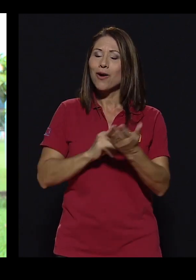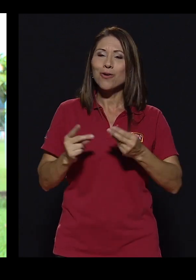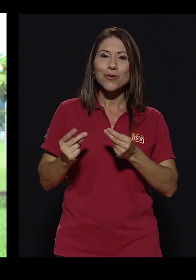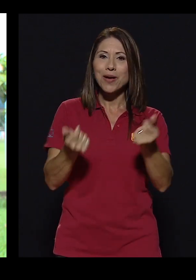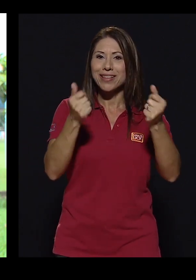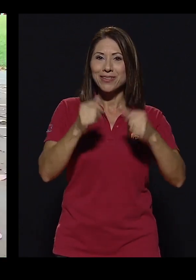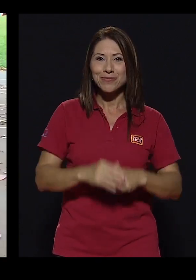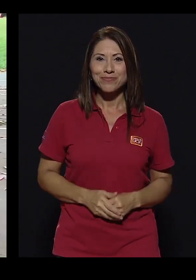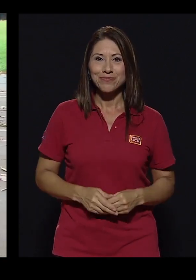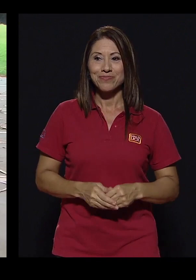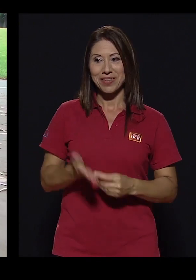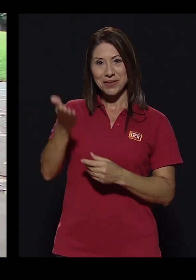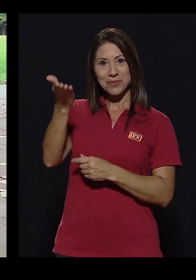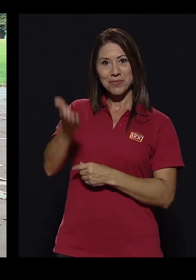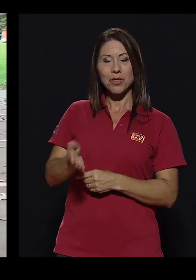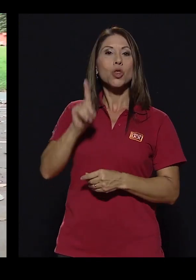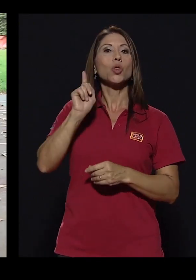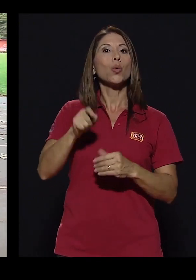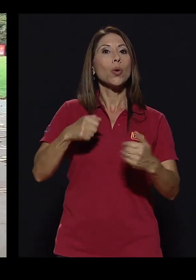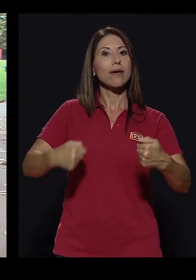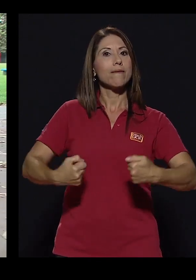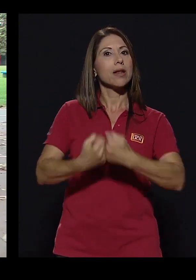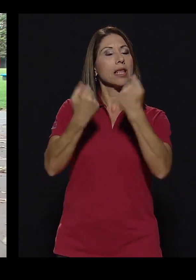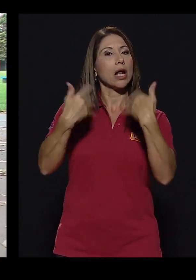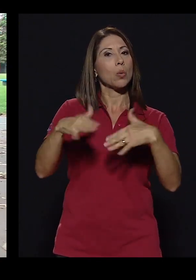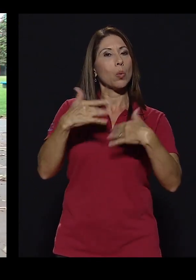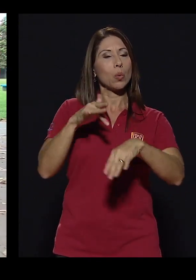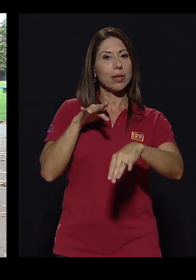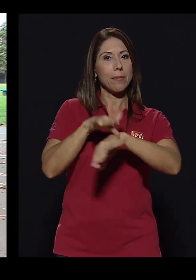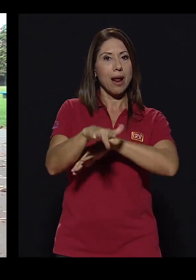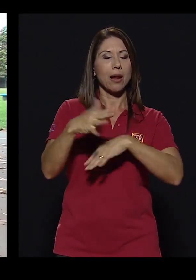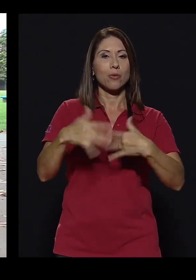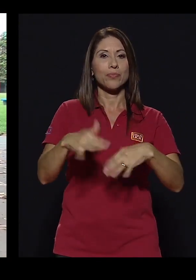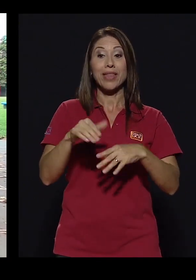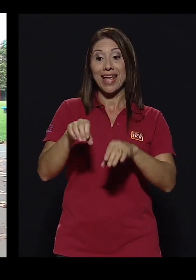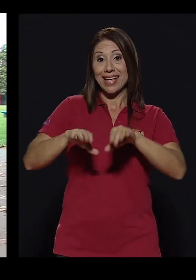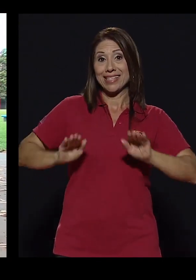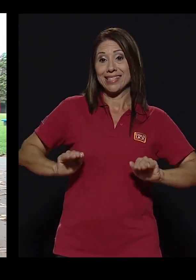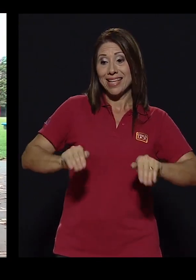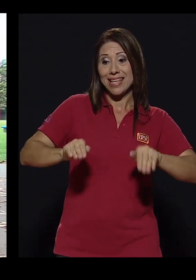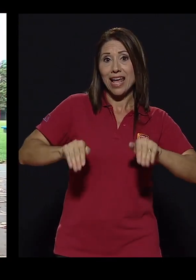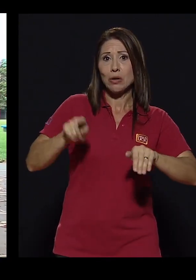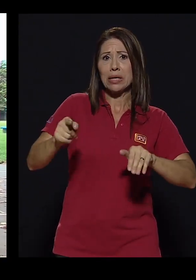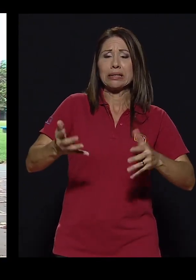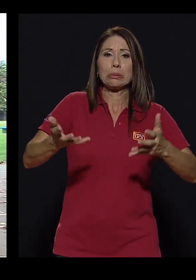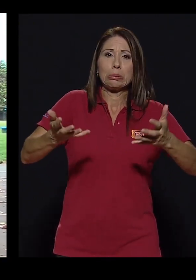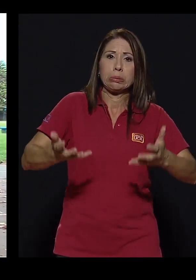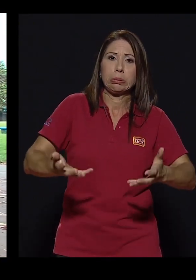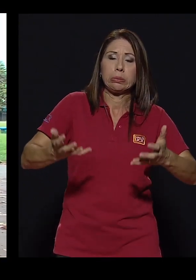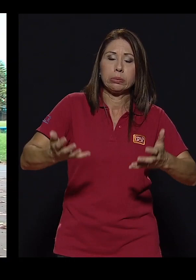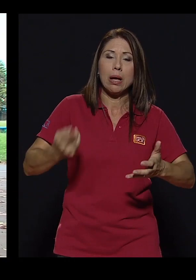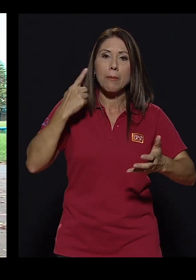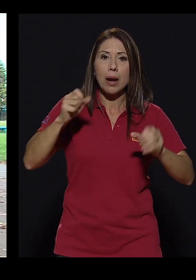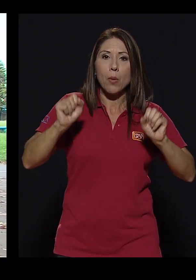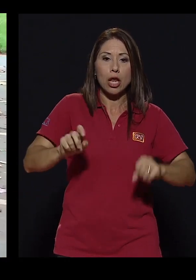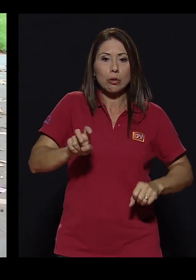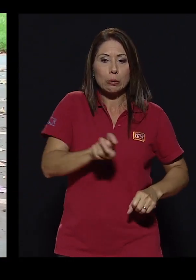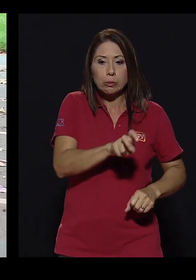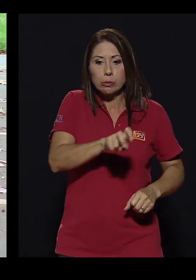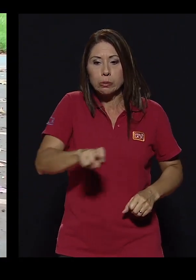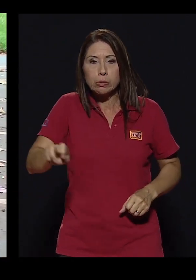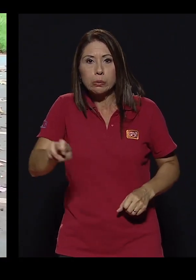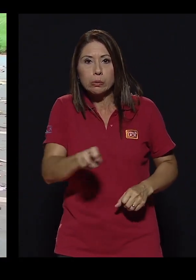automático valverde tuvo que enfrentar retos desde temprano la silla de ruedas que tenía era demasiado pesada para